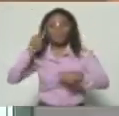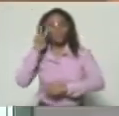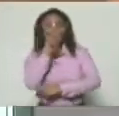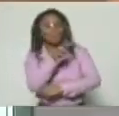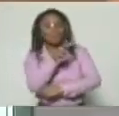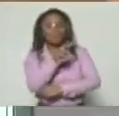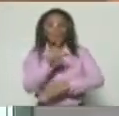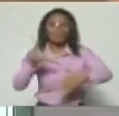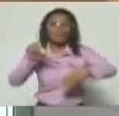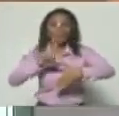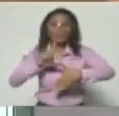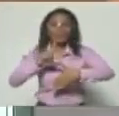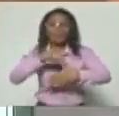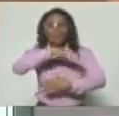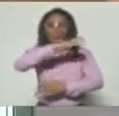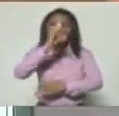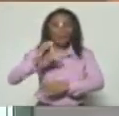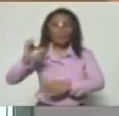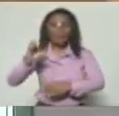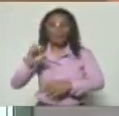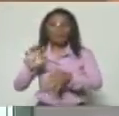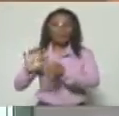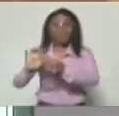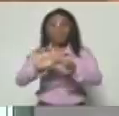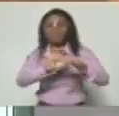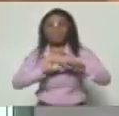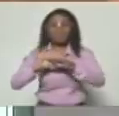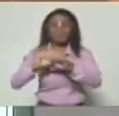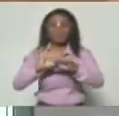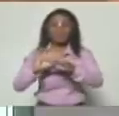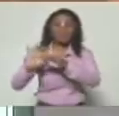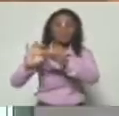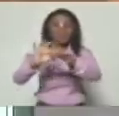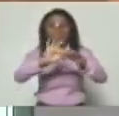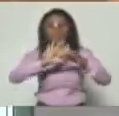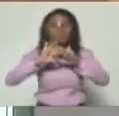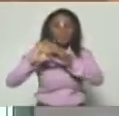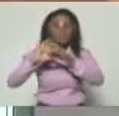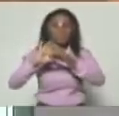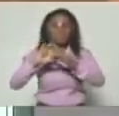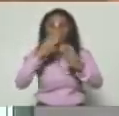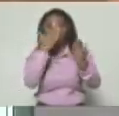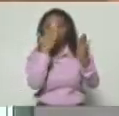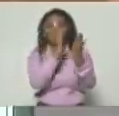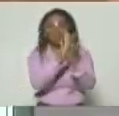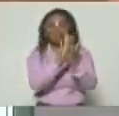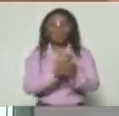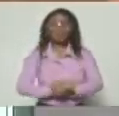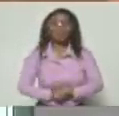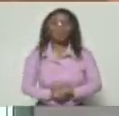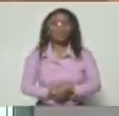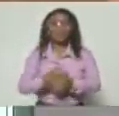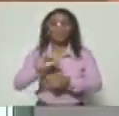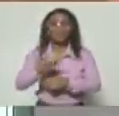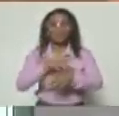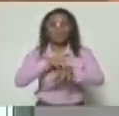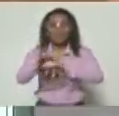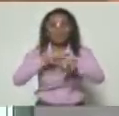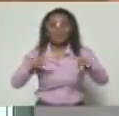una Latinoamérica y un Caribe unido, unido, enfrentando las divisiones,